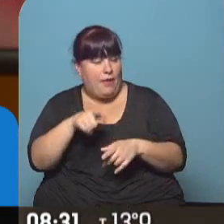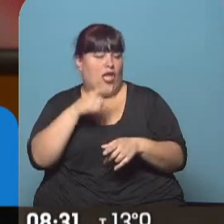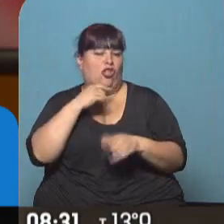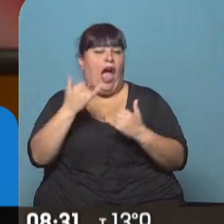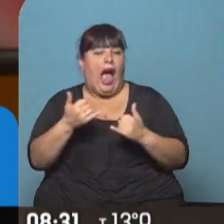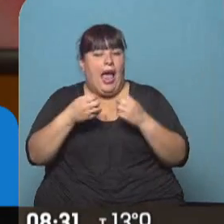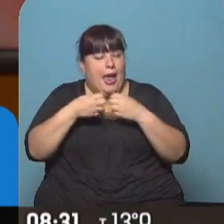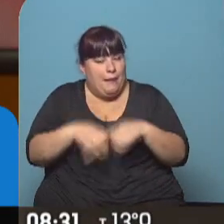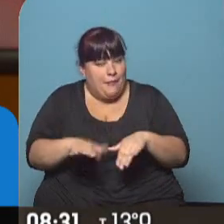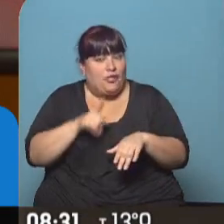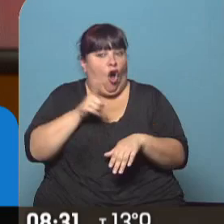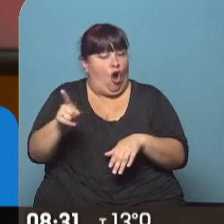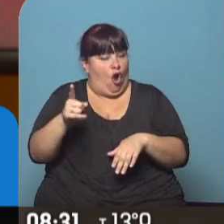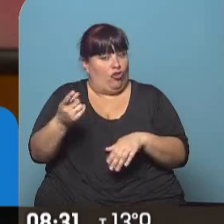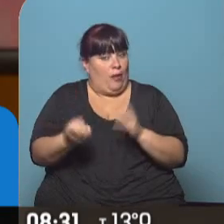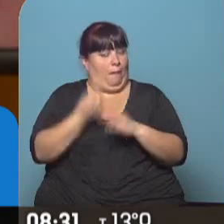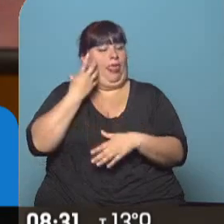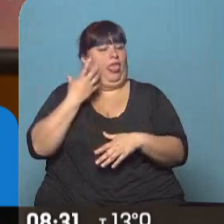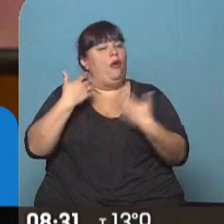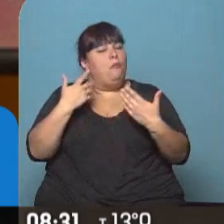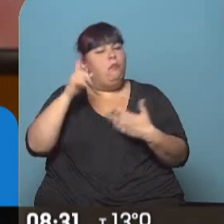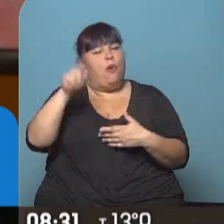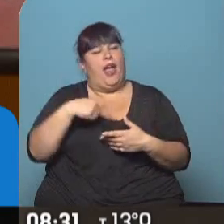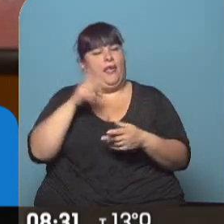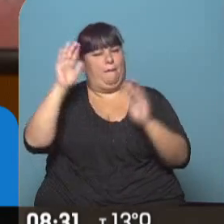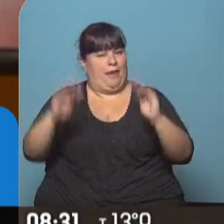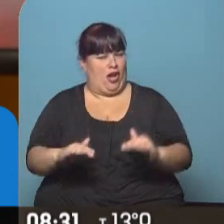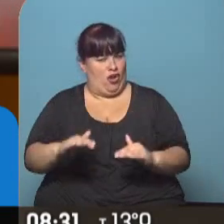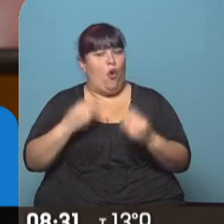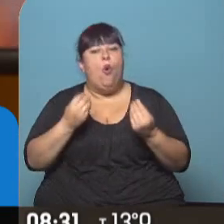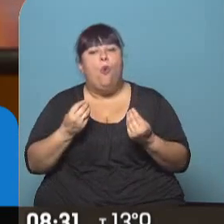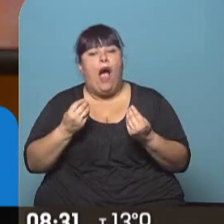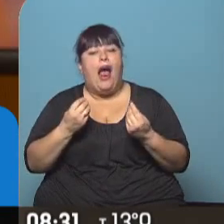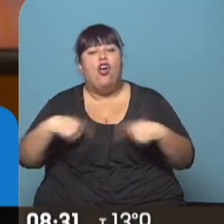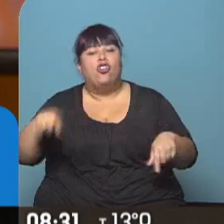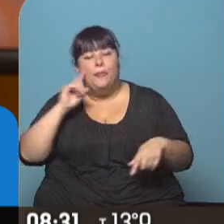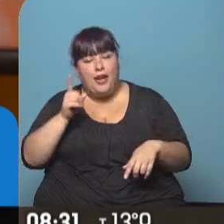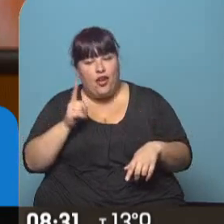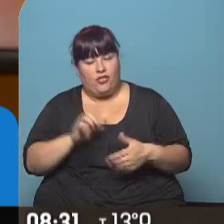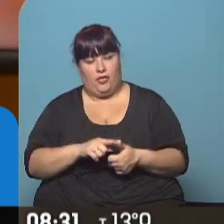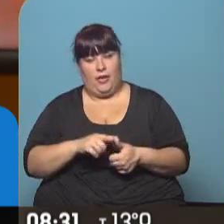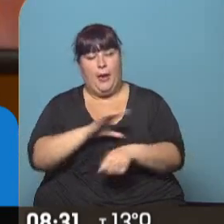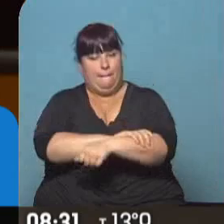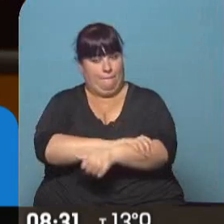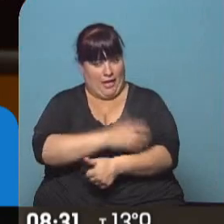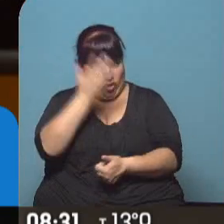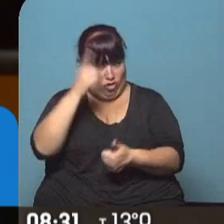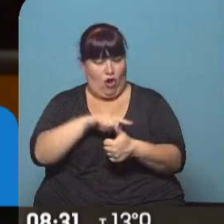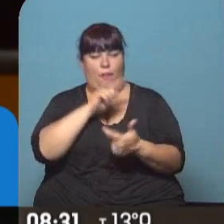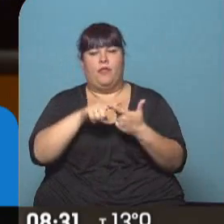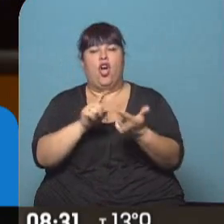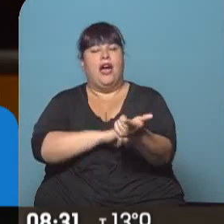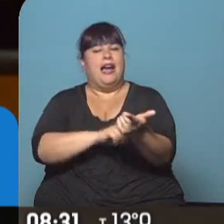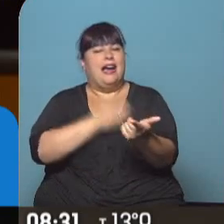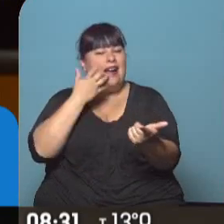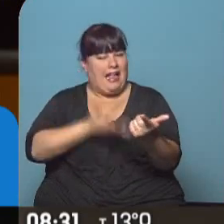cuando están empezando o evitamos que aparezcan, vamos a disminuir ese riesgo. ¿Y cuáles son estos factores de riesgo? Presión alta,